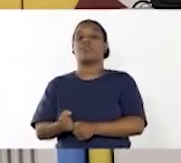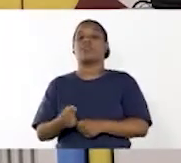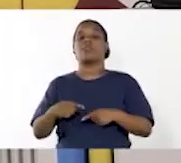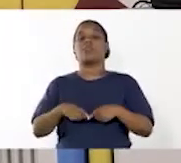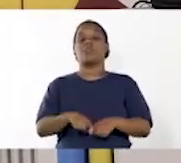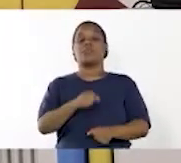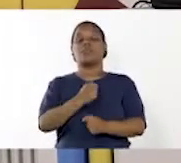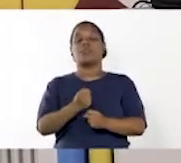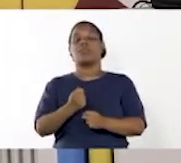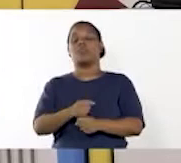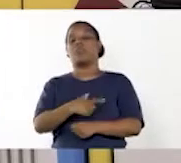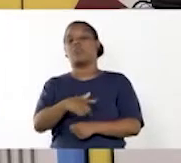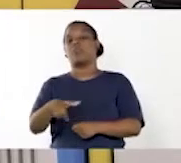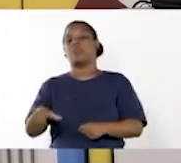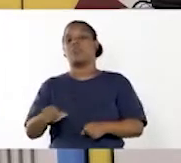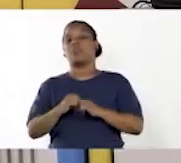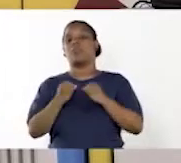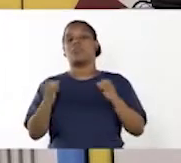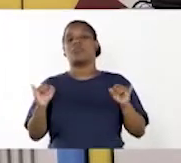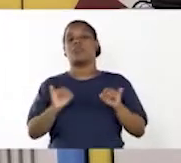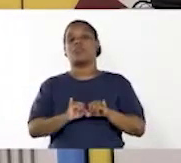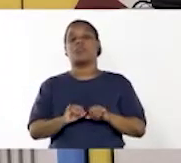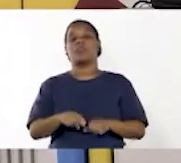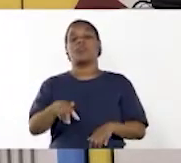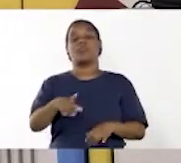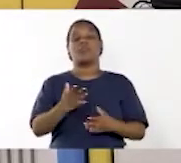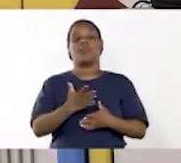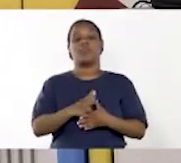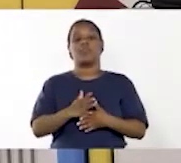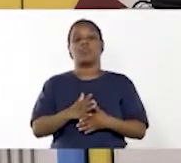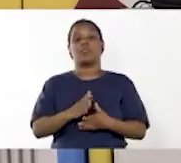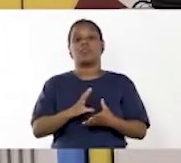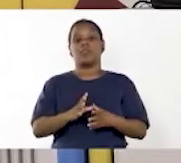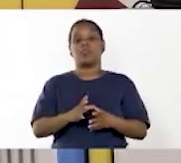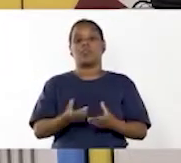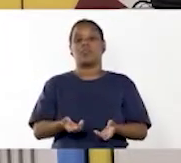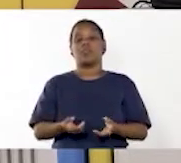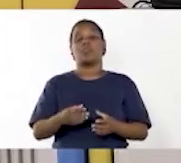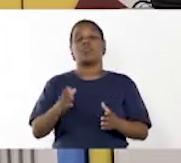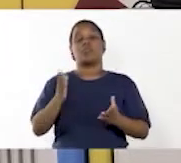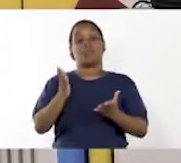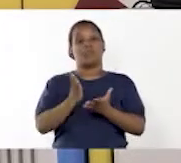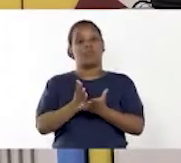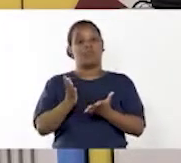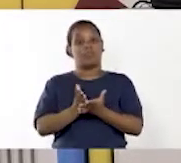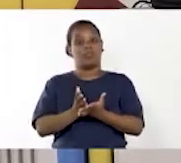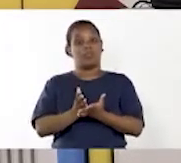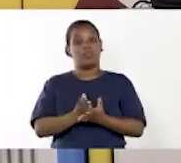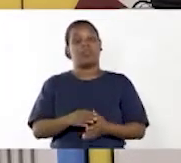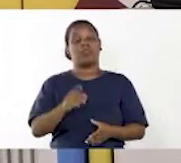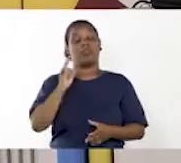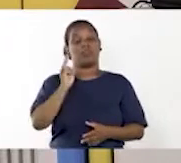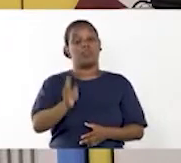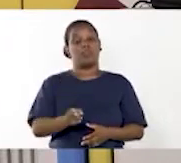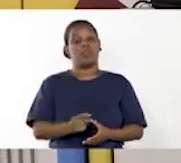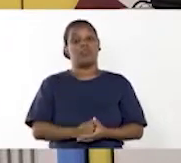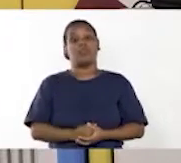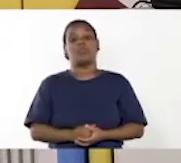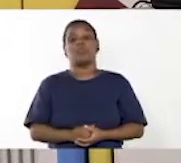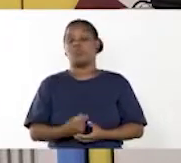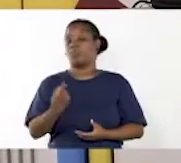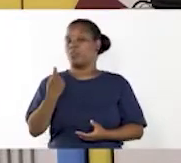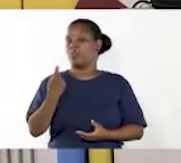al trabajo práctico integrador. De manera que si estudiamos, si tomamos el libro que nos orienta, no nos